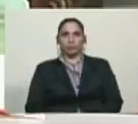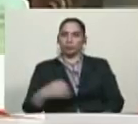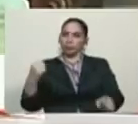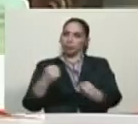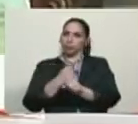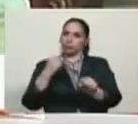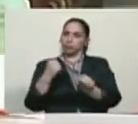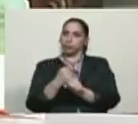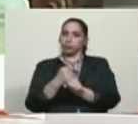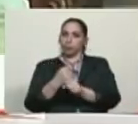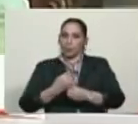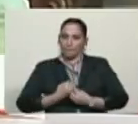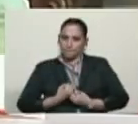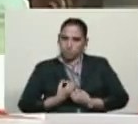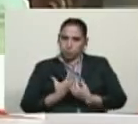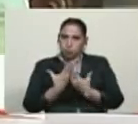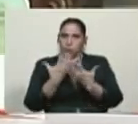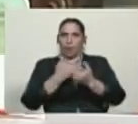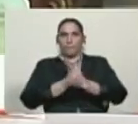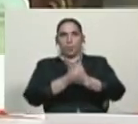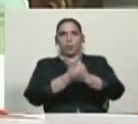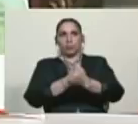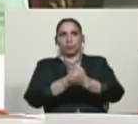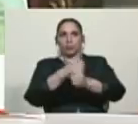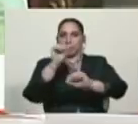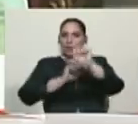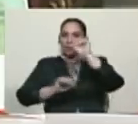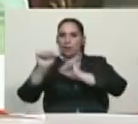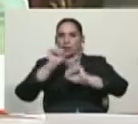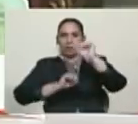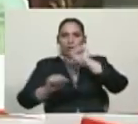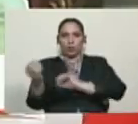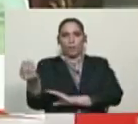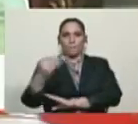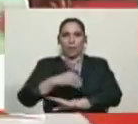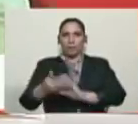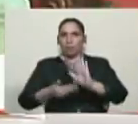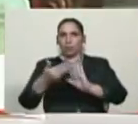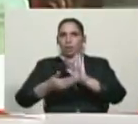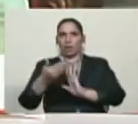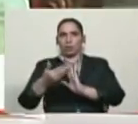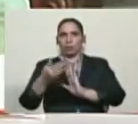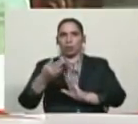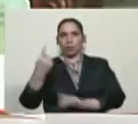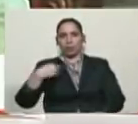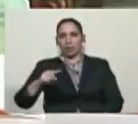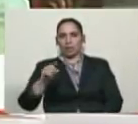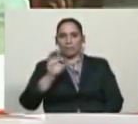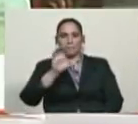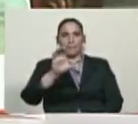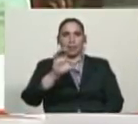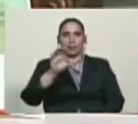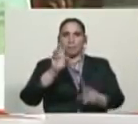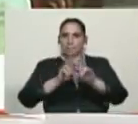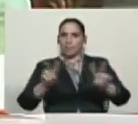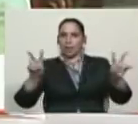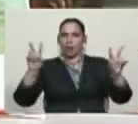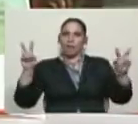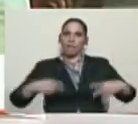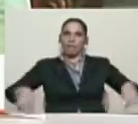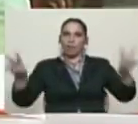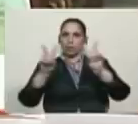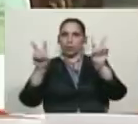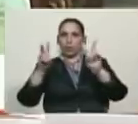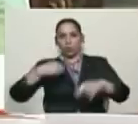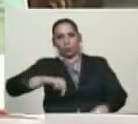con amor defendiendo lo más sagrado que tiene nuestra patria la paz la victoria nuestra